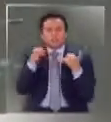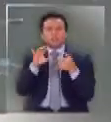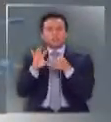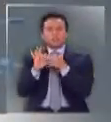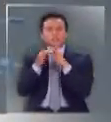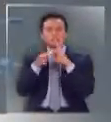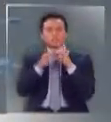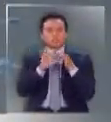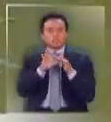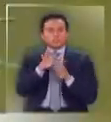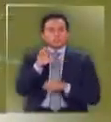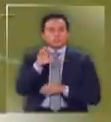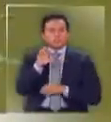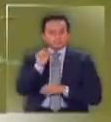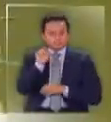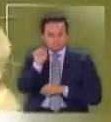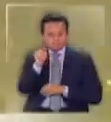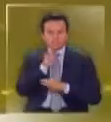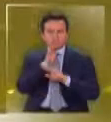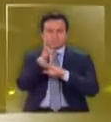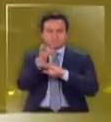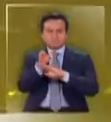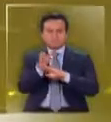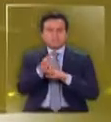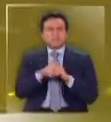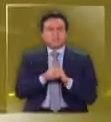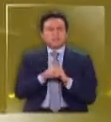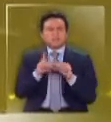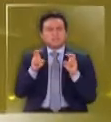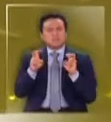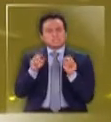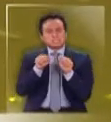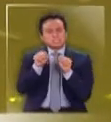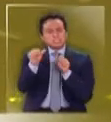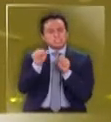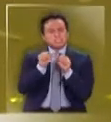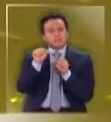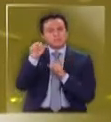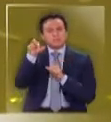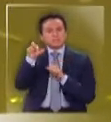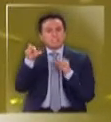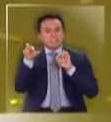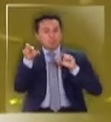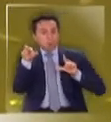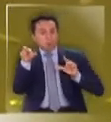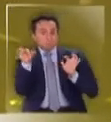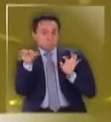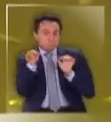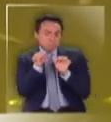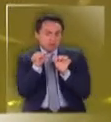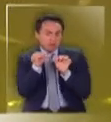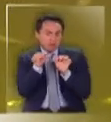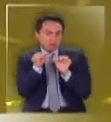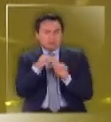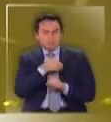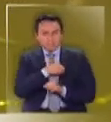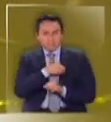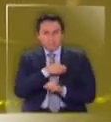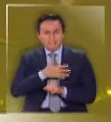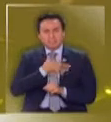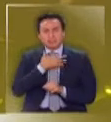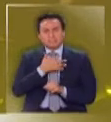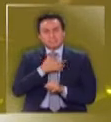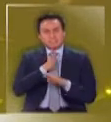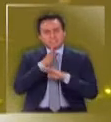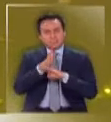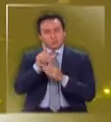su versión chang a pesar de la poca distancia entre pyongyang y seúl es una pena que en realidad me haya sentido como